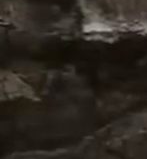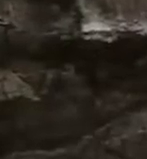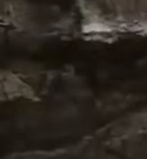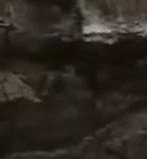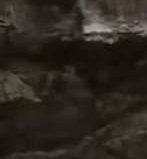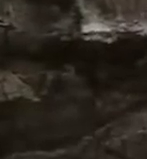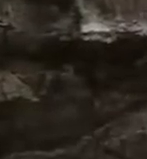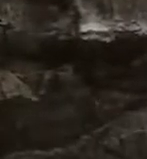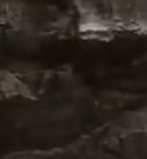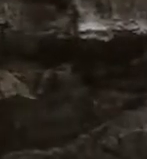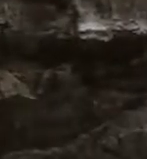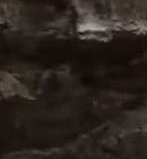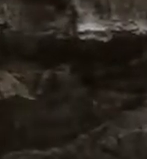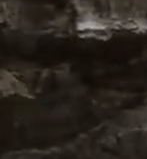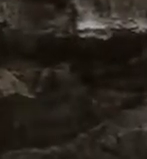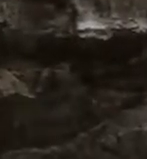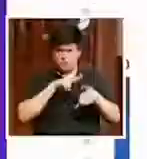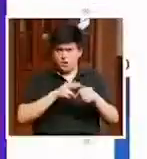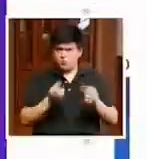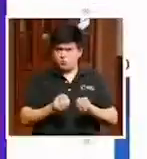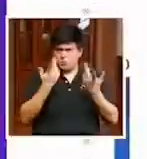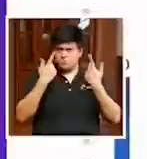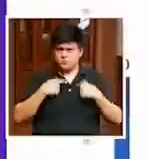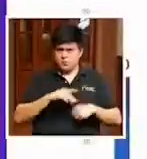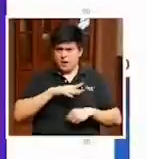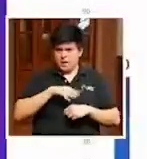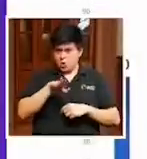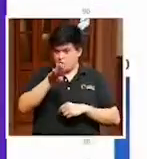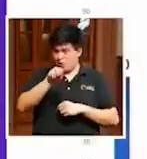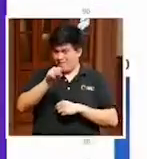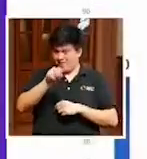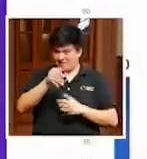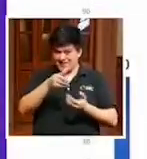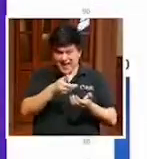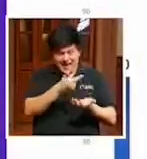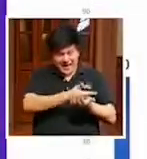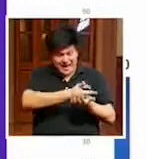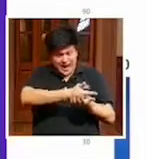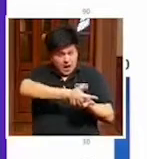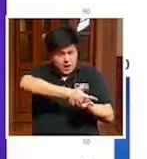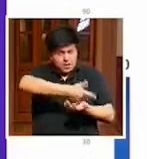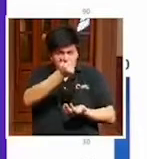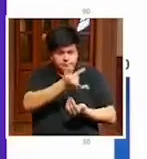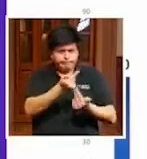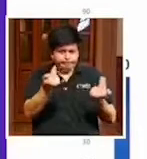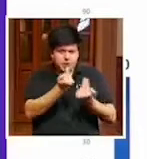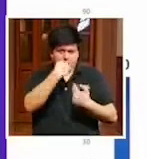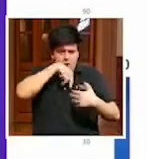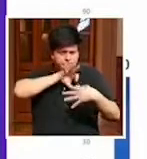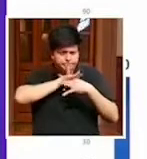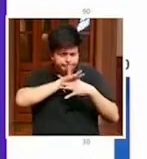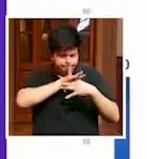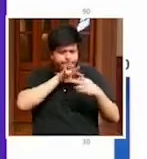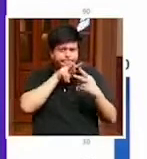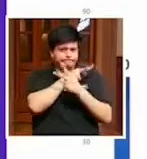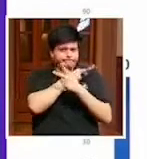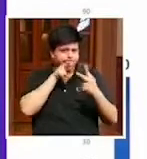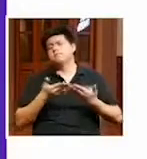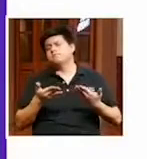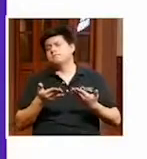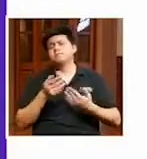la de pacientes que requieren estar intubados, de 71 reportados el día anterior a 90, señaló Treviño